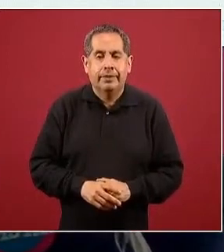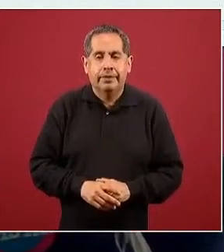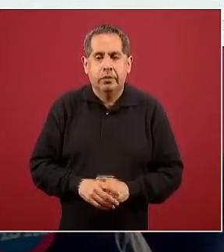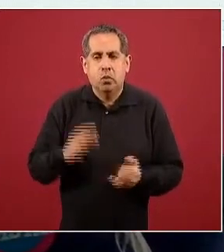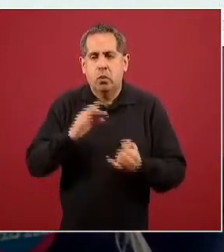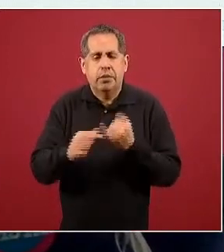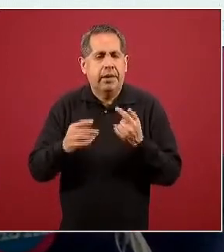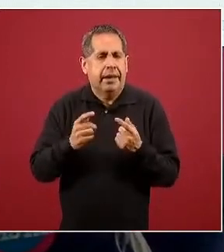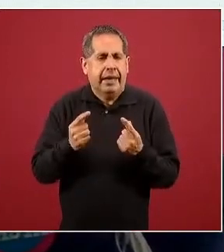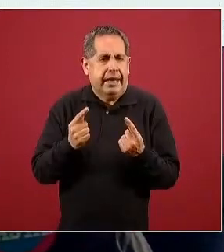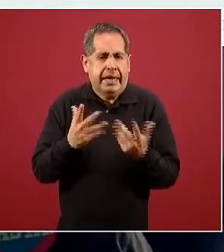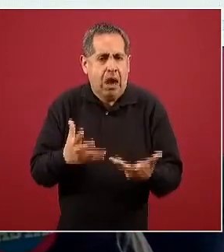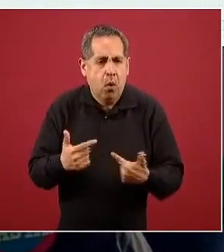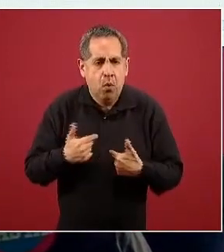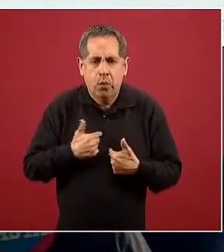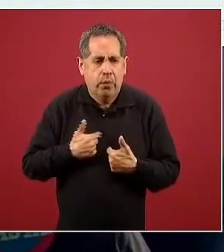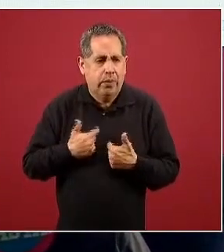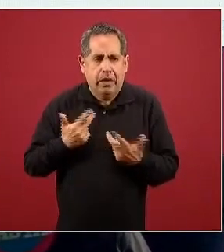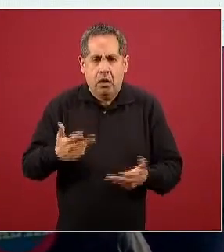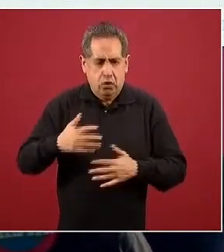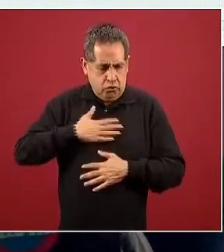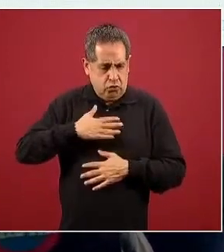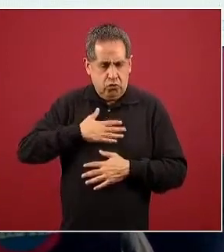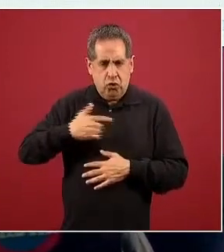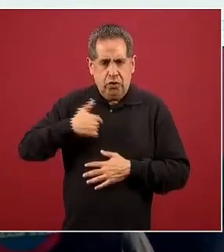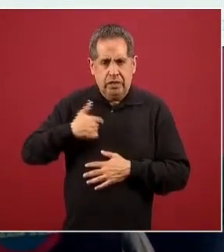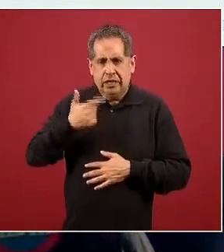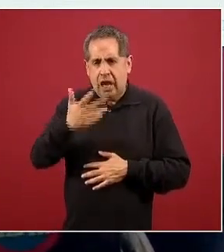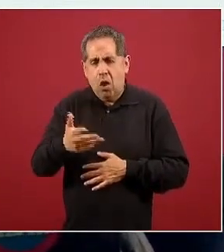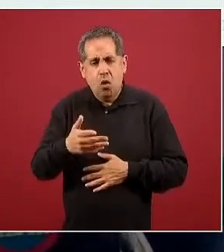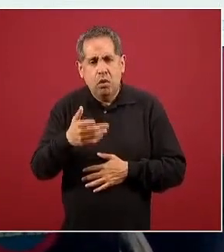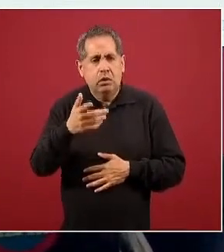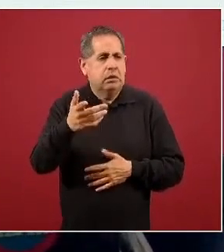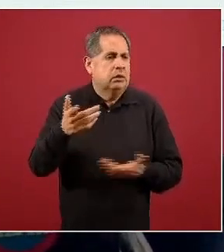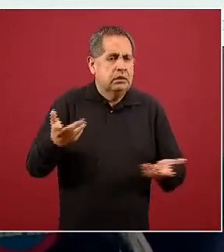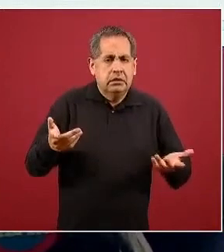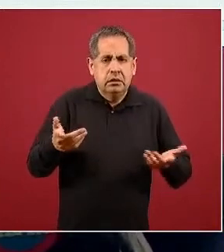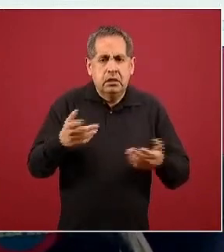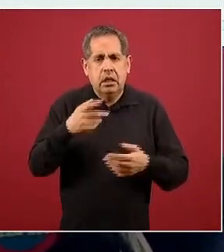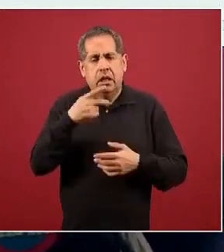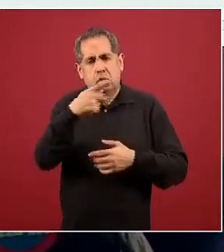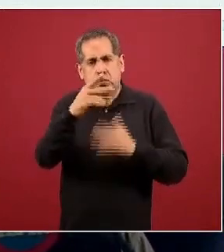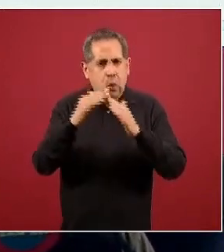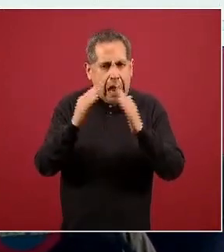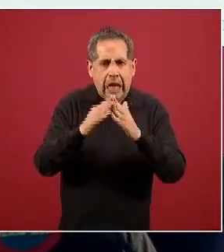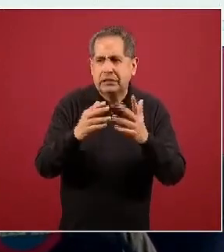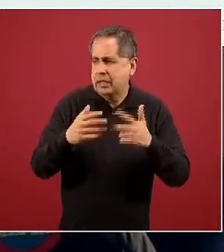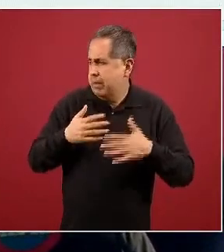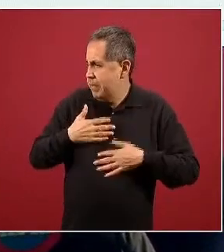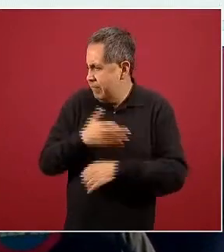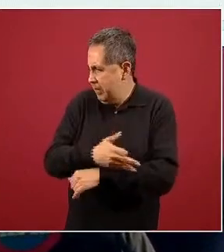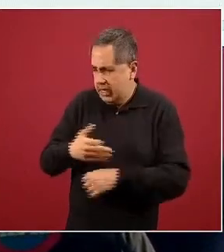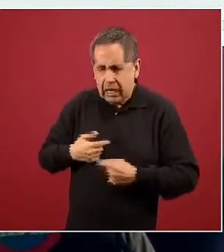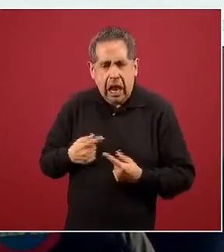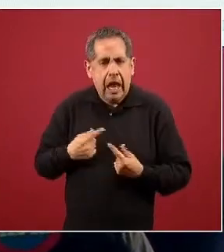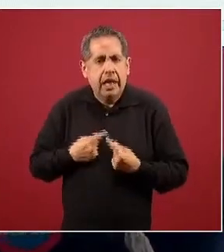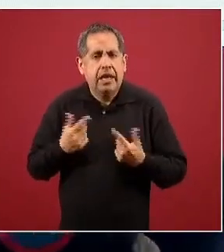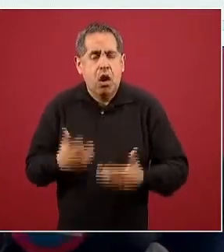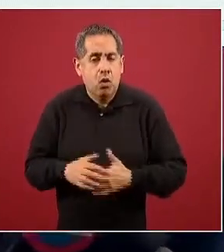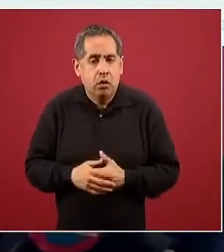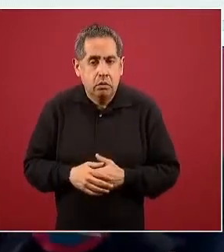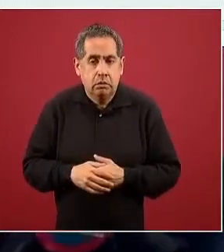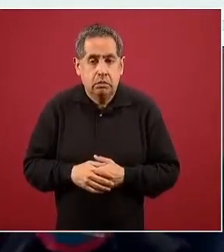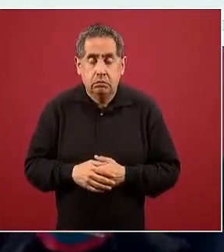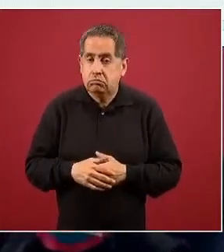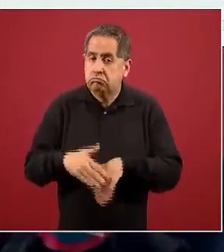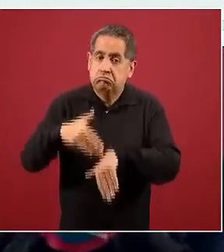Finalmente, ¿qué debo hacer yo? ¿Qué debo hacer yo como persona? ¿Qué debe usted hacer en su casa con su familia? Atender